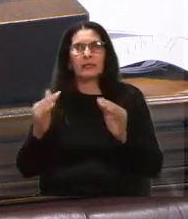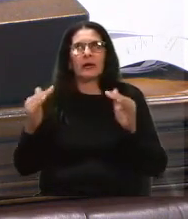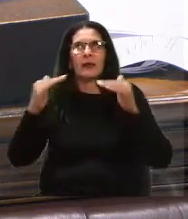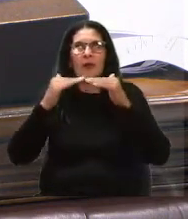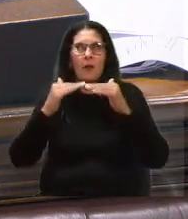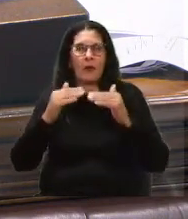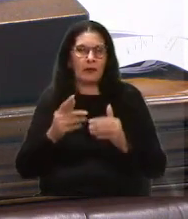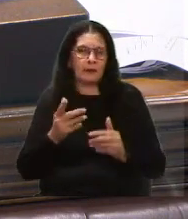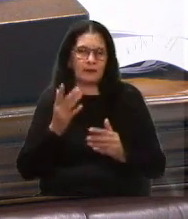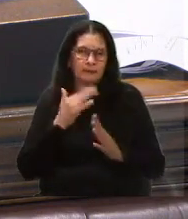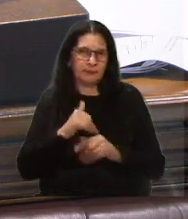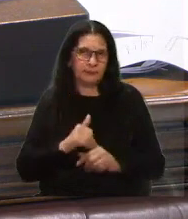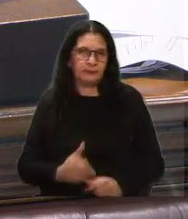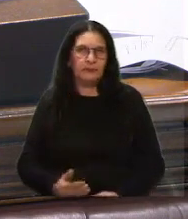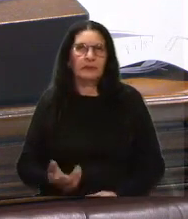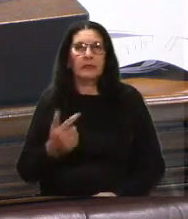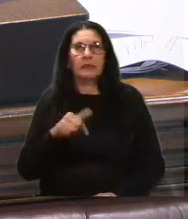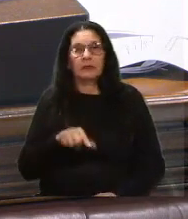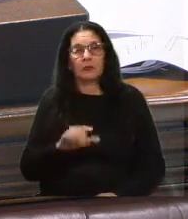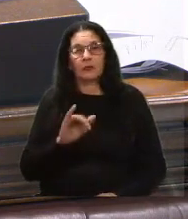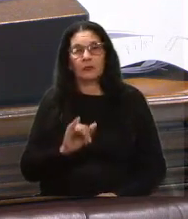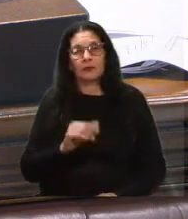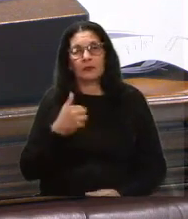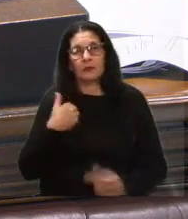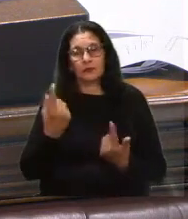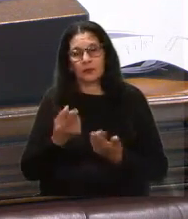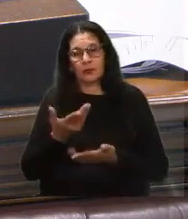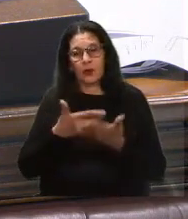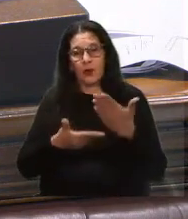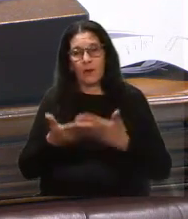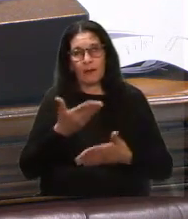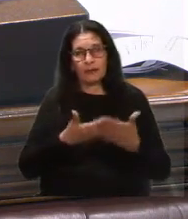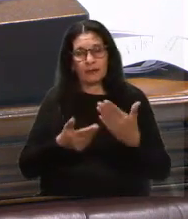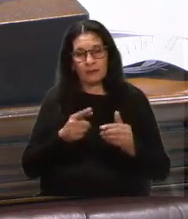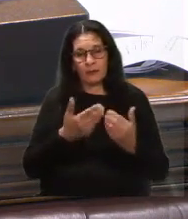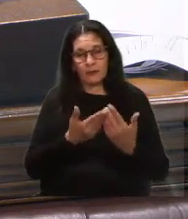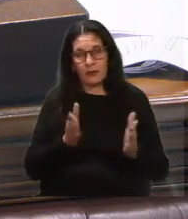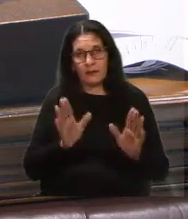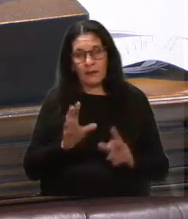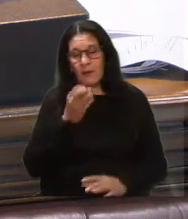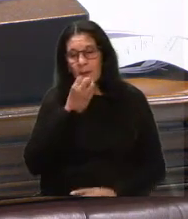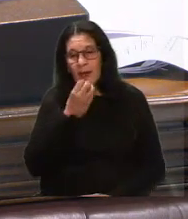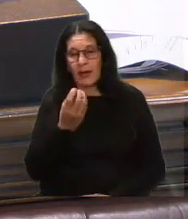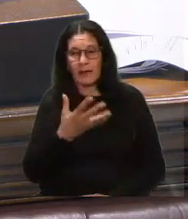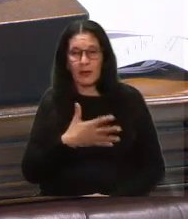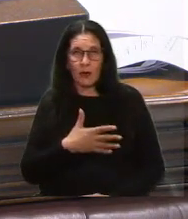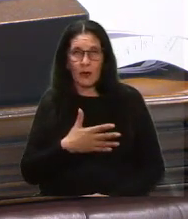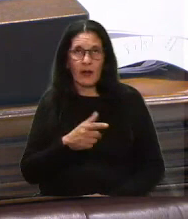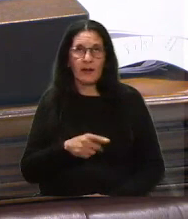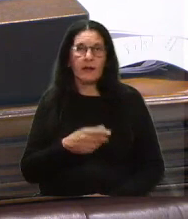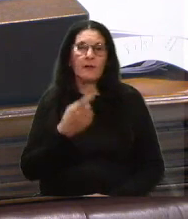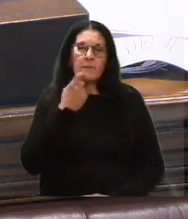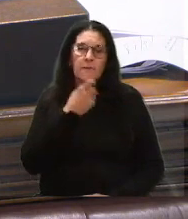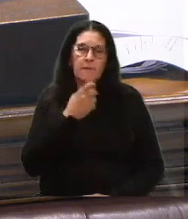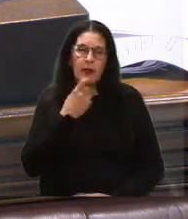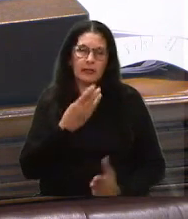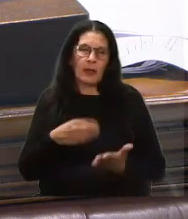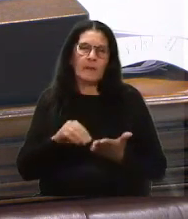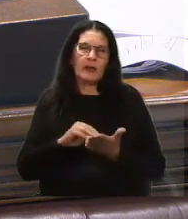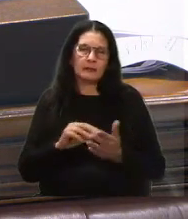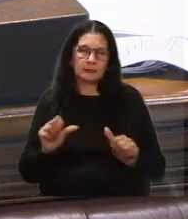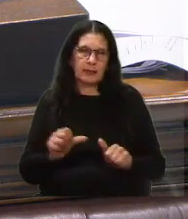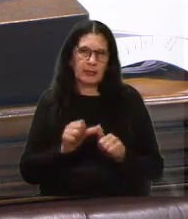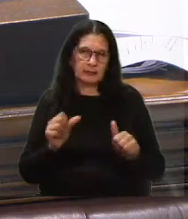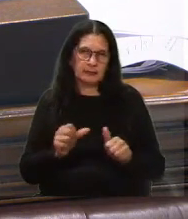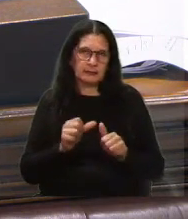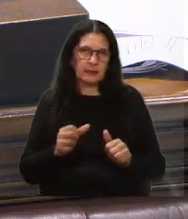protección a los derechos de la paternidad y que aunque compartimos toda iniciativa para la mejora de los mismos aún nos queda muchísimo por